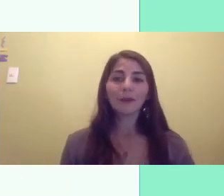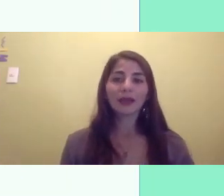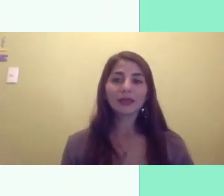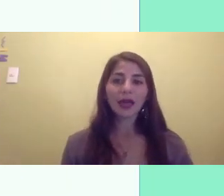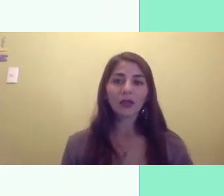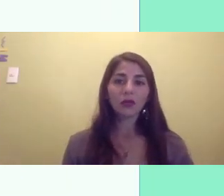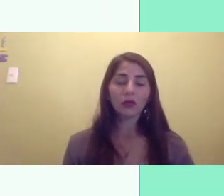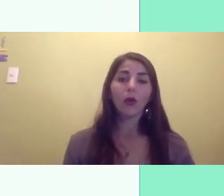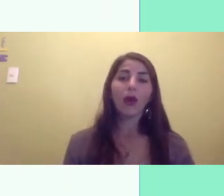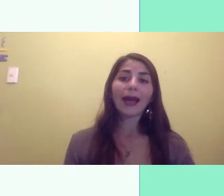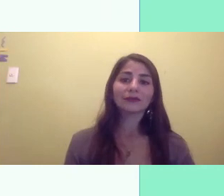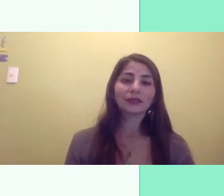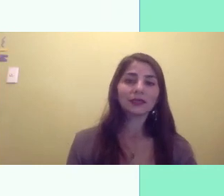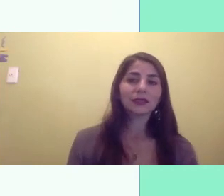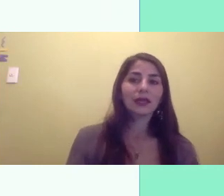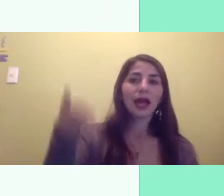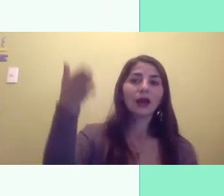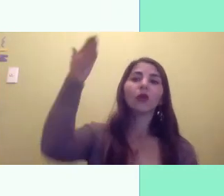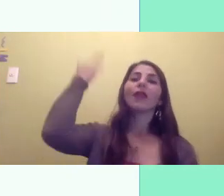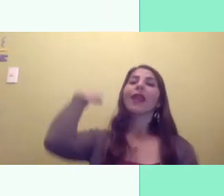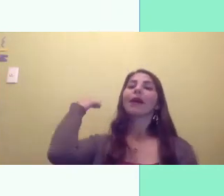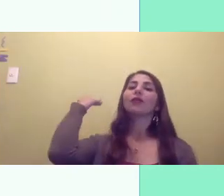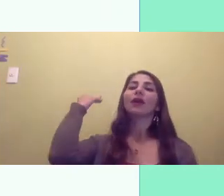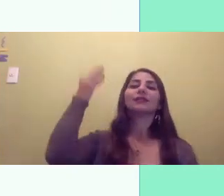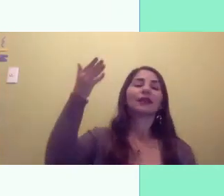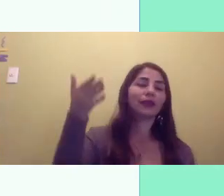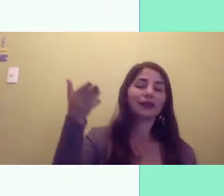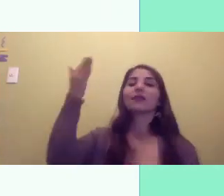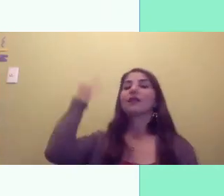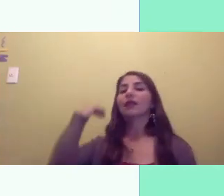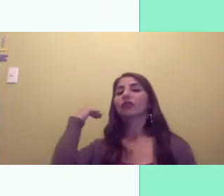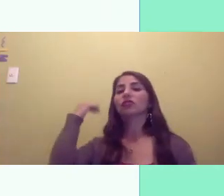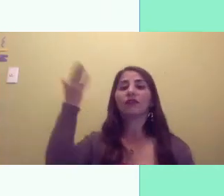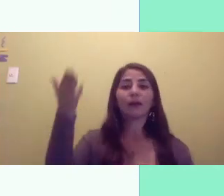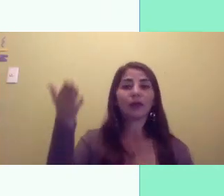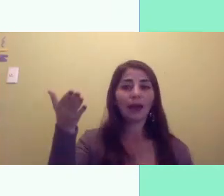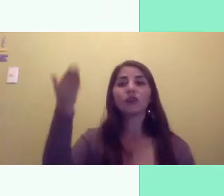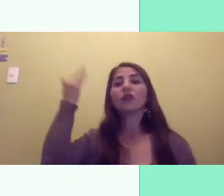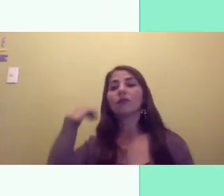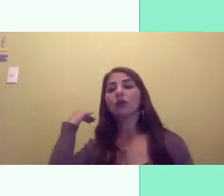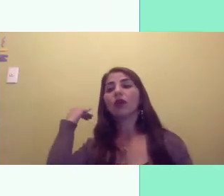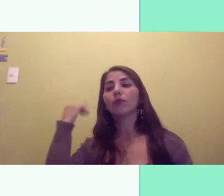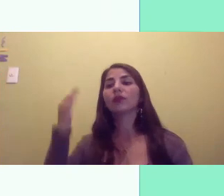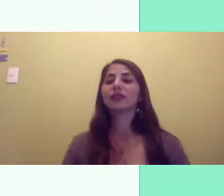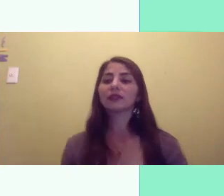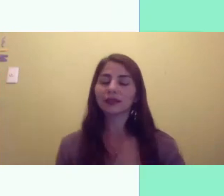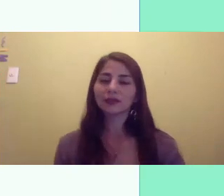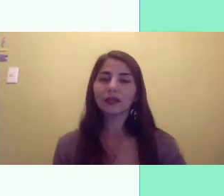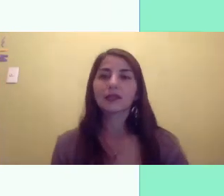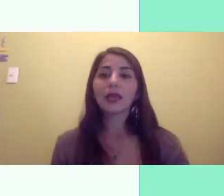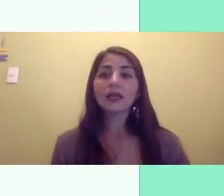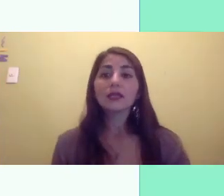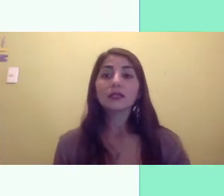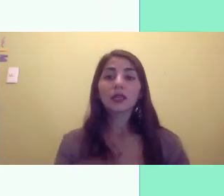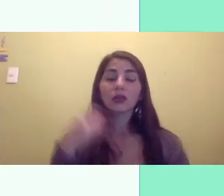hablar de pasado, como antes, hago con la mano hacia atrás entonces va mi mano y mi cuerpo hacia